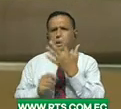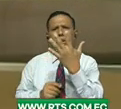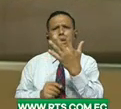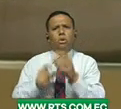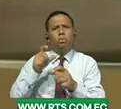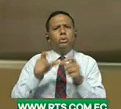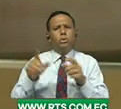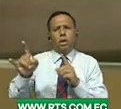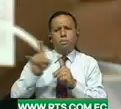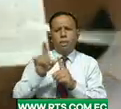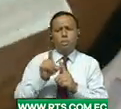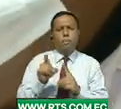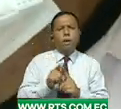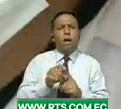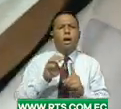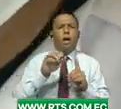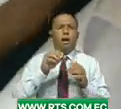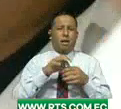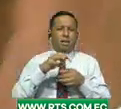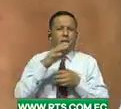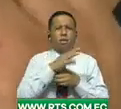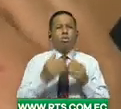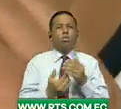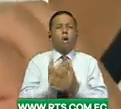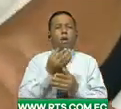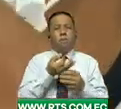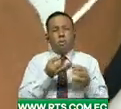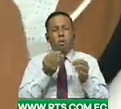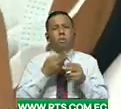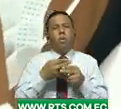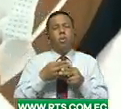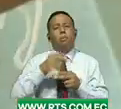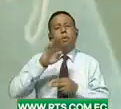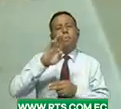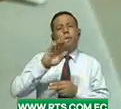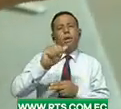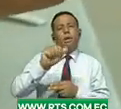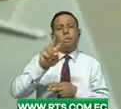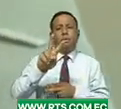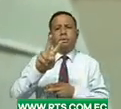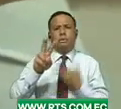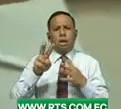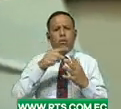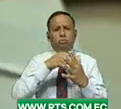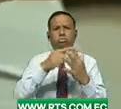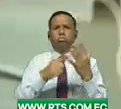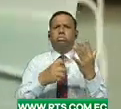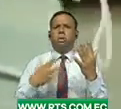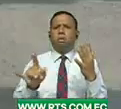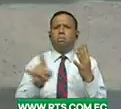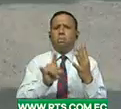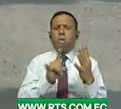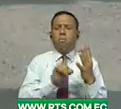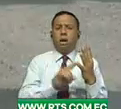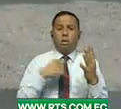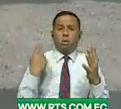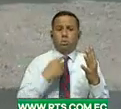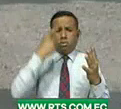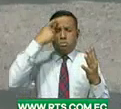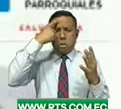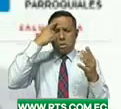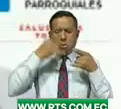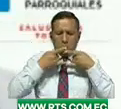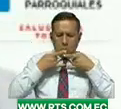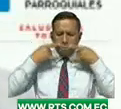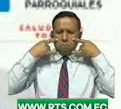micro bombeados el dejar de usar mascarillas en espacios públicos en nuestro país podría ser una aspiración que por el momento no se concretaría